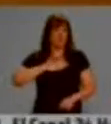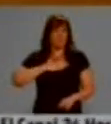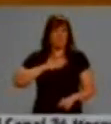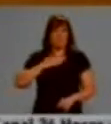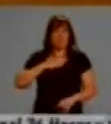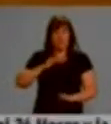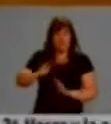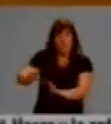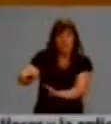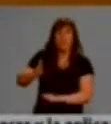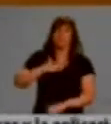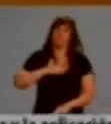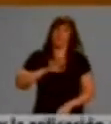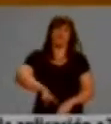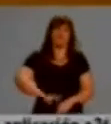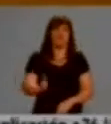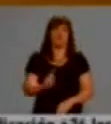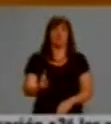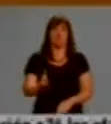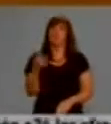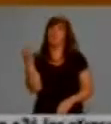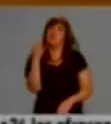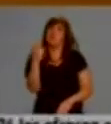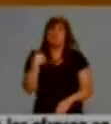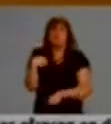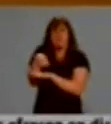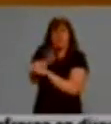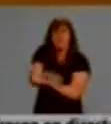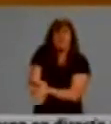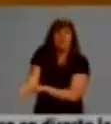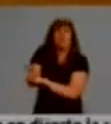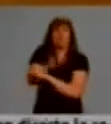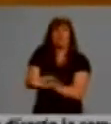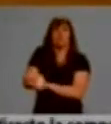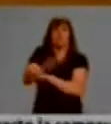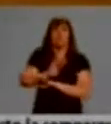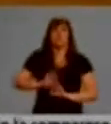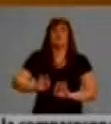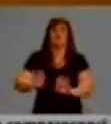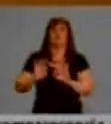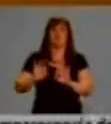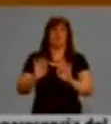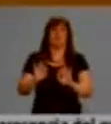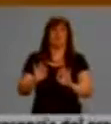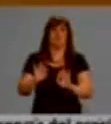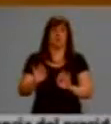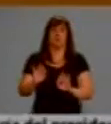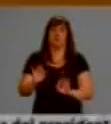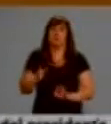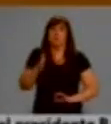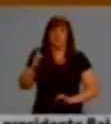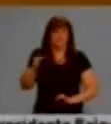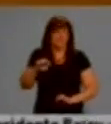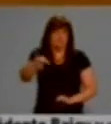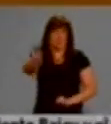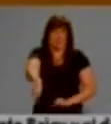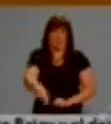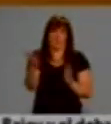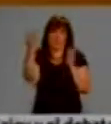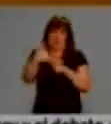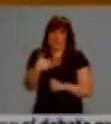míos. Deberíamos tratarlos con exquisito cuidado, sobre todo cuando no se tiene razón, como es su